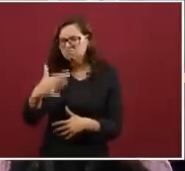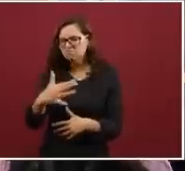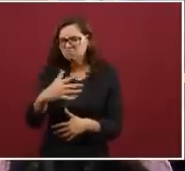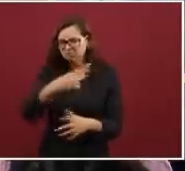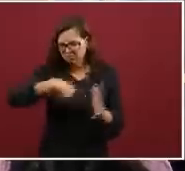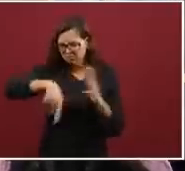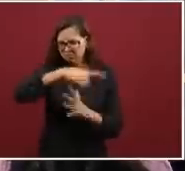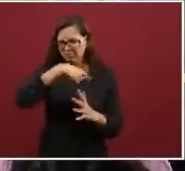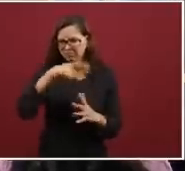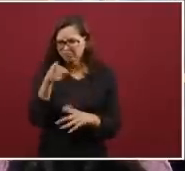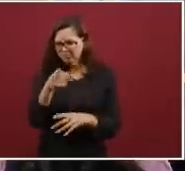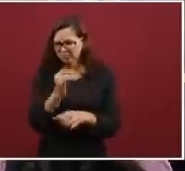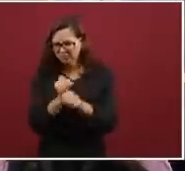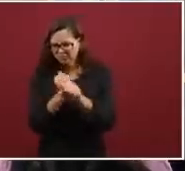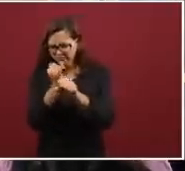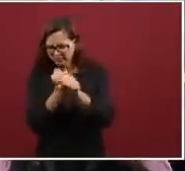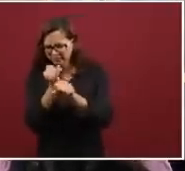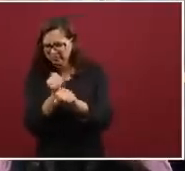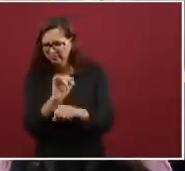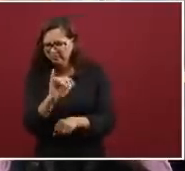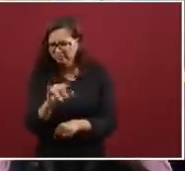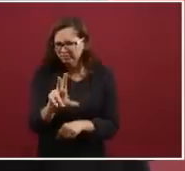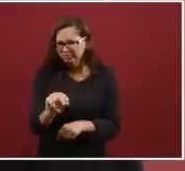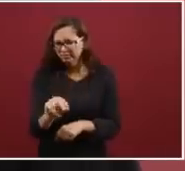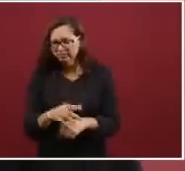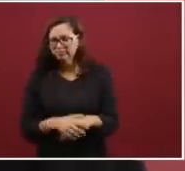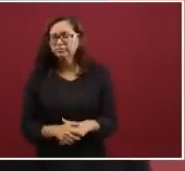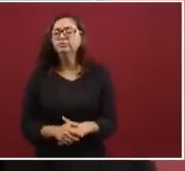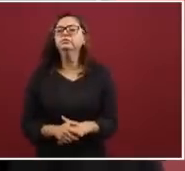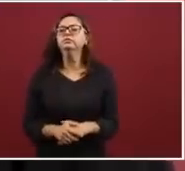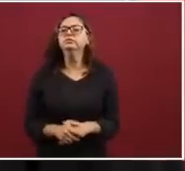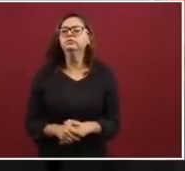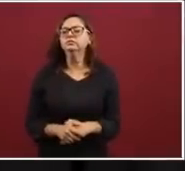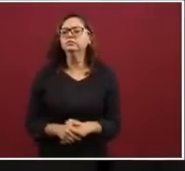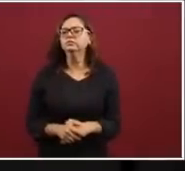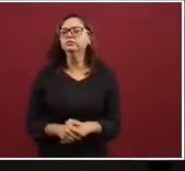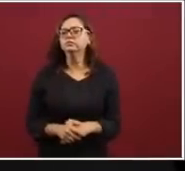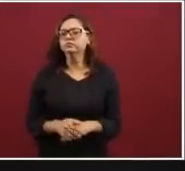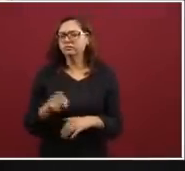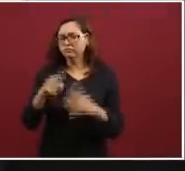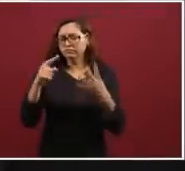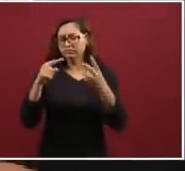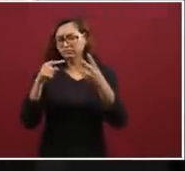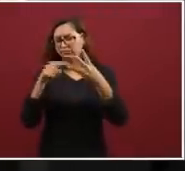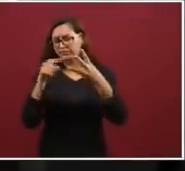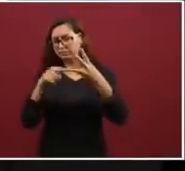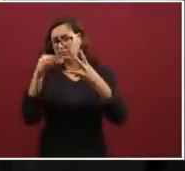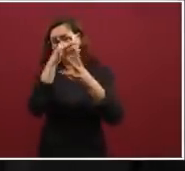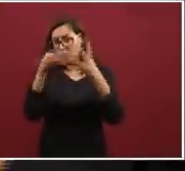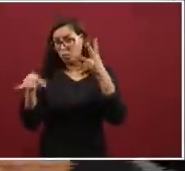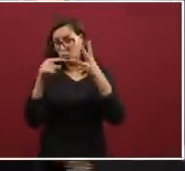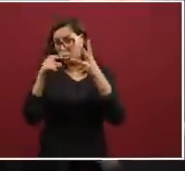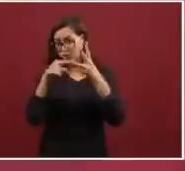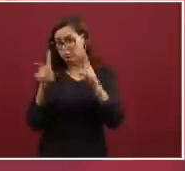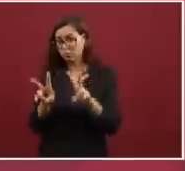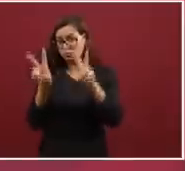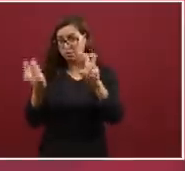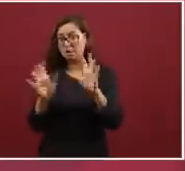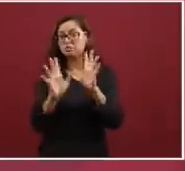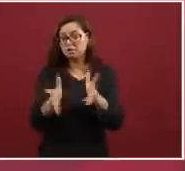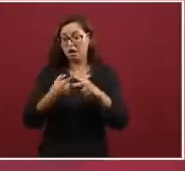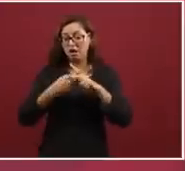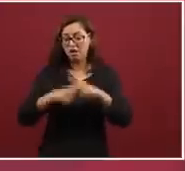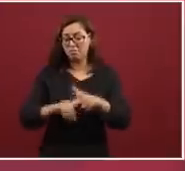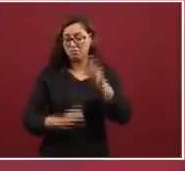este último asunto está en tribunales y no quiero opinar porque pues